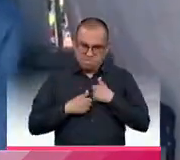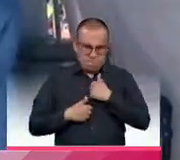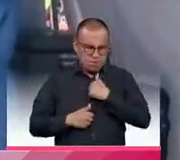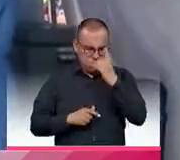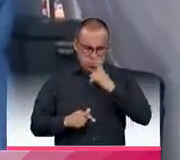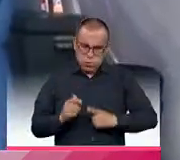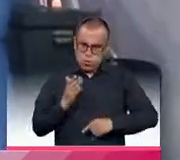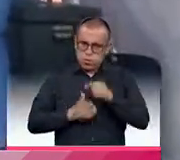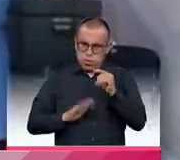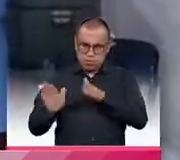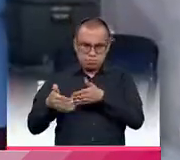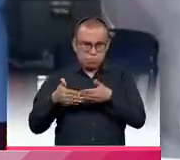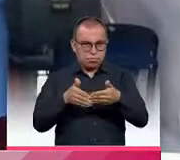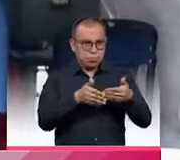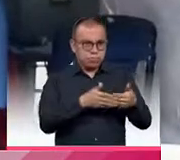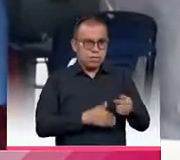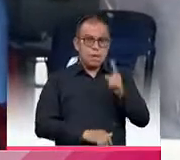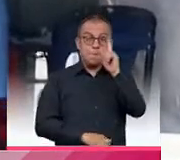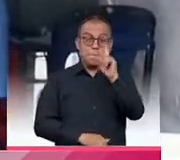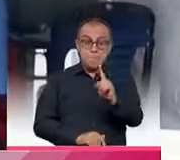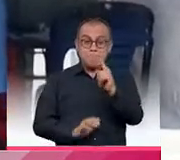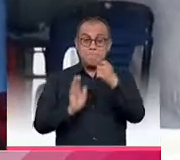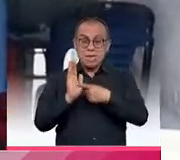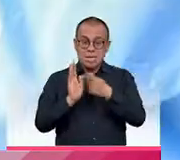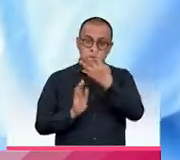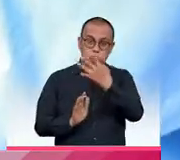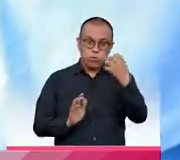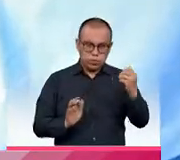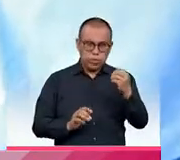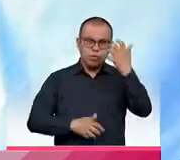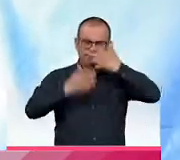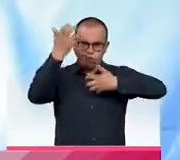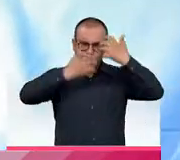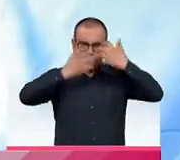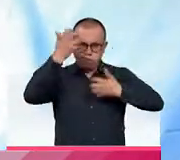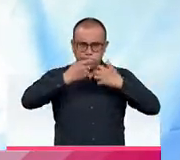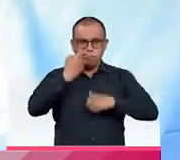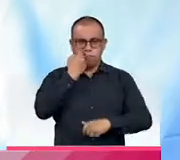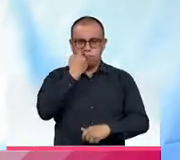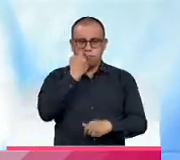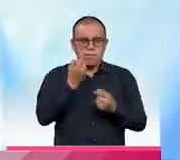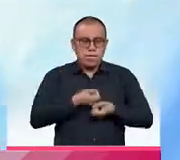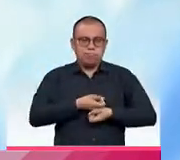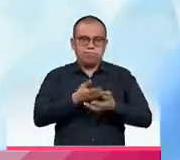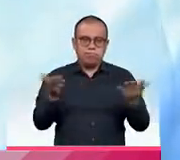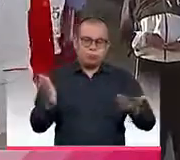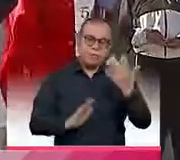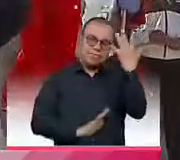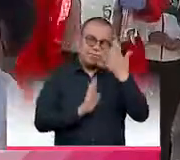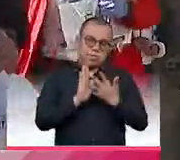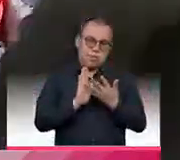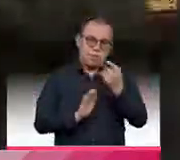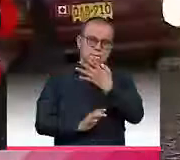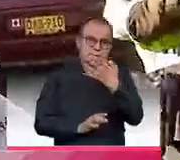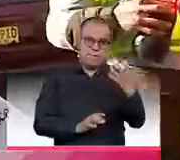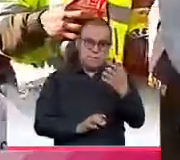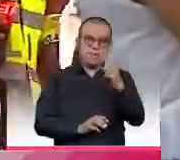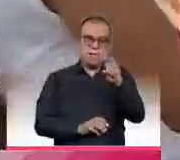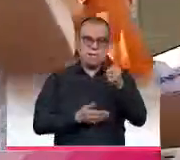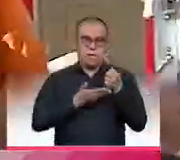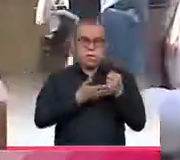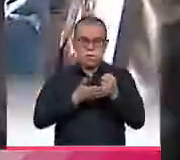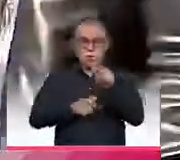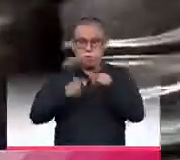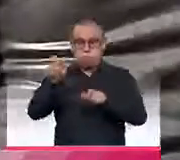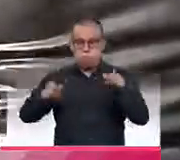voluntaria. También fueron hechas 1.466 pruebas aleatorias de COVID-19 y entregadas 5.737 ayudas alimentarias.